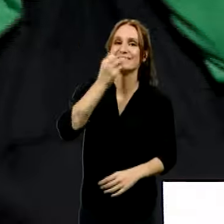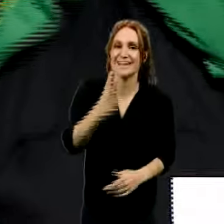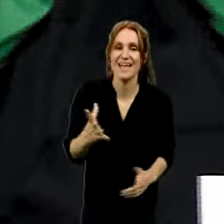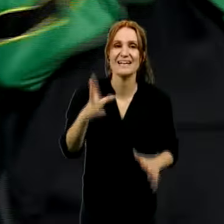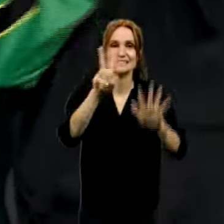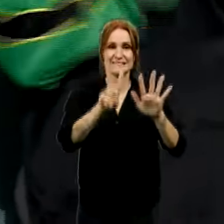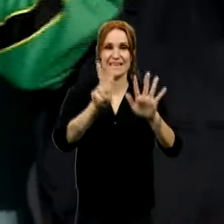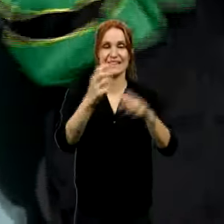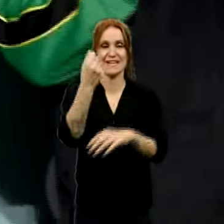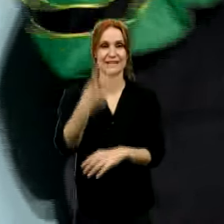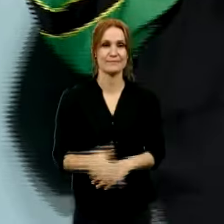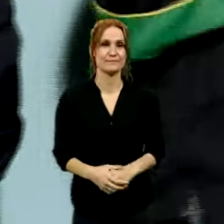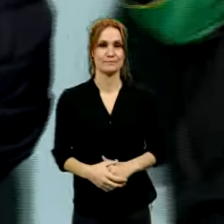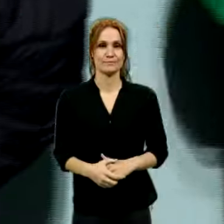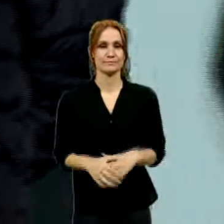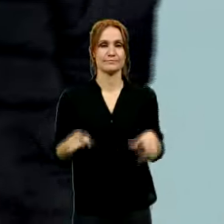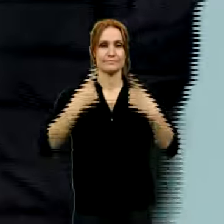7!